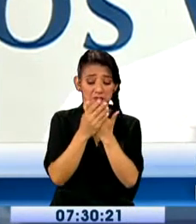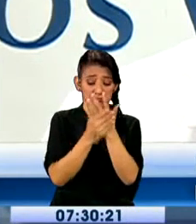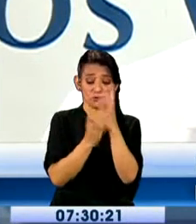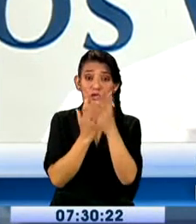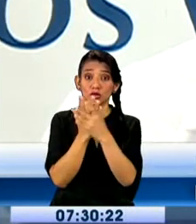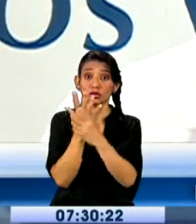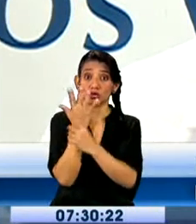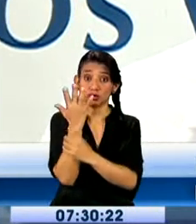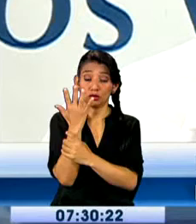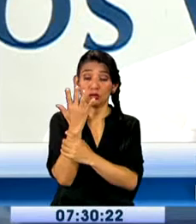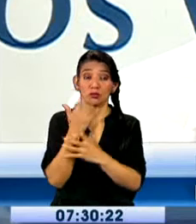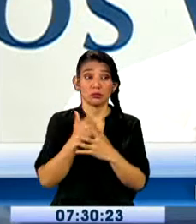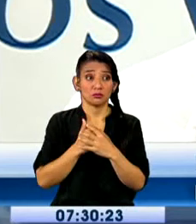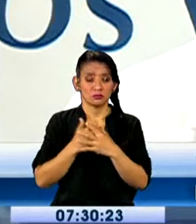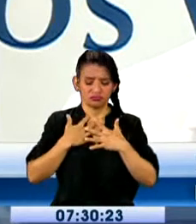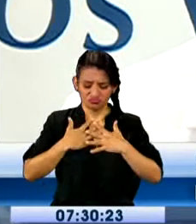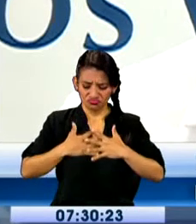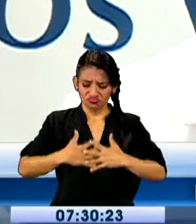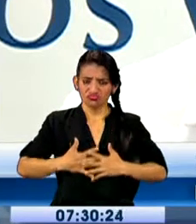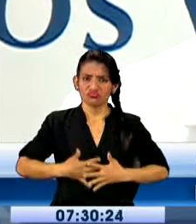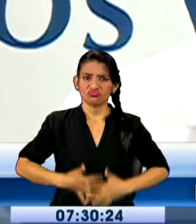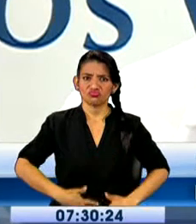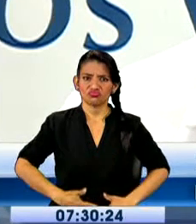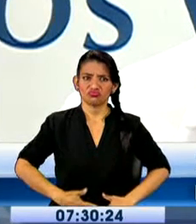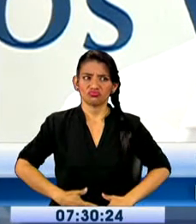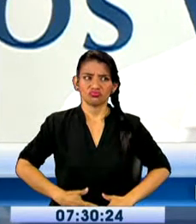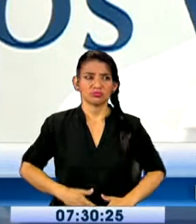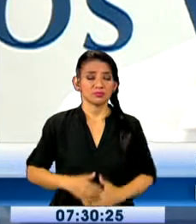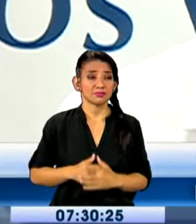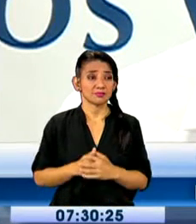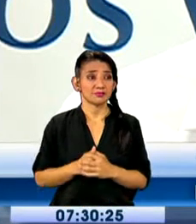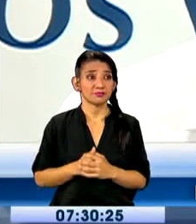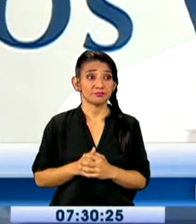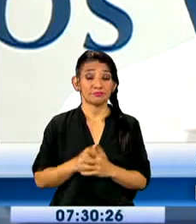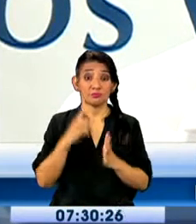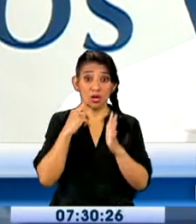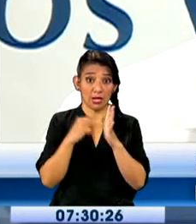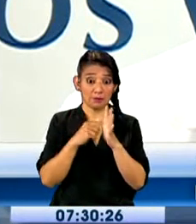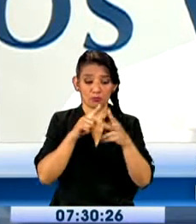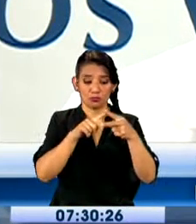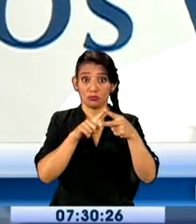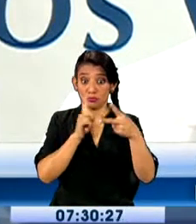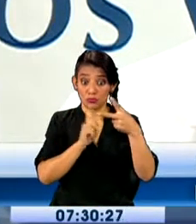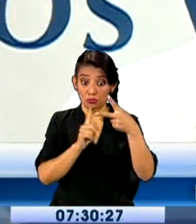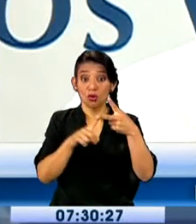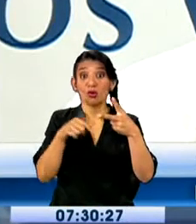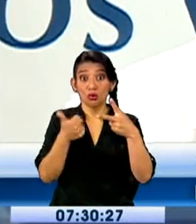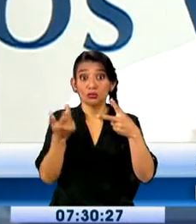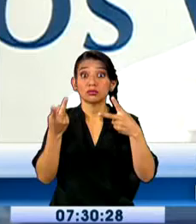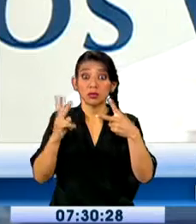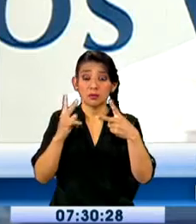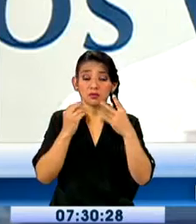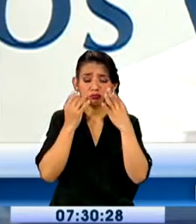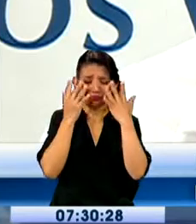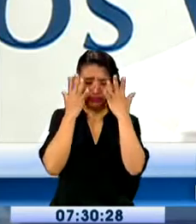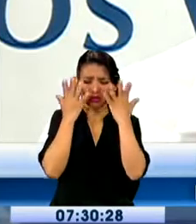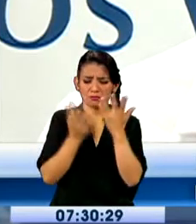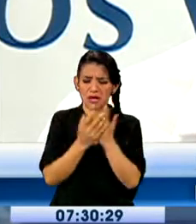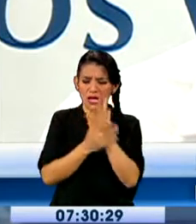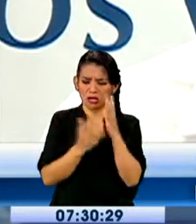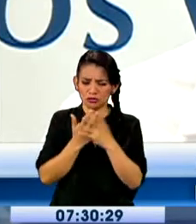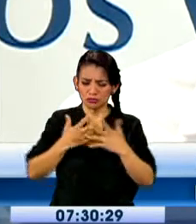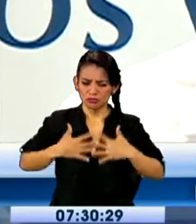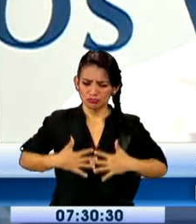manos, el tórax. El paciente segundo igual tiene quemaduras en la cara, las manos,